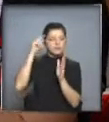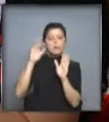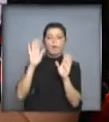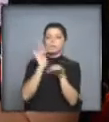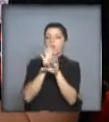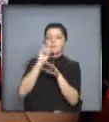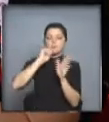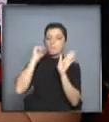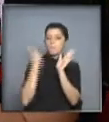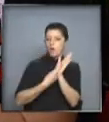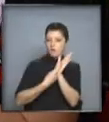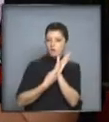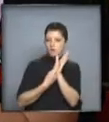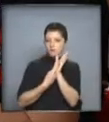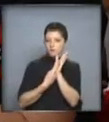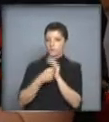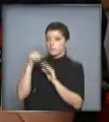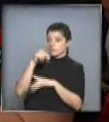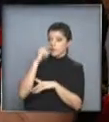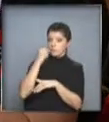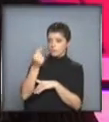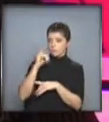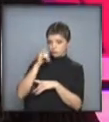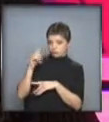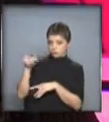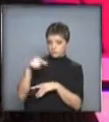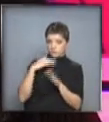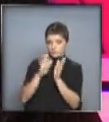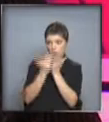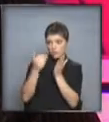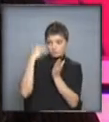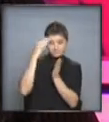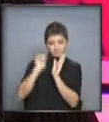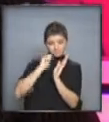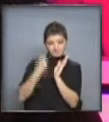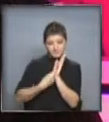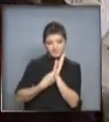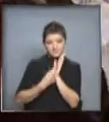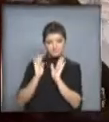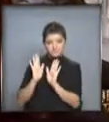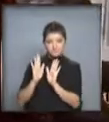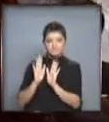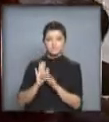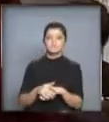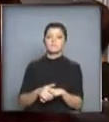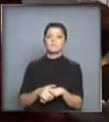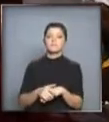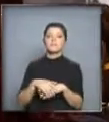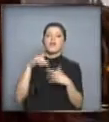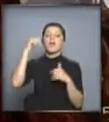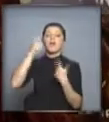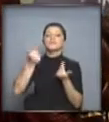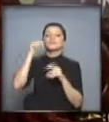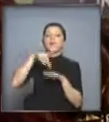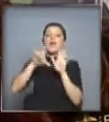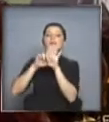que se tiene que bajar la impunidad. Es anticonstitucional, lo dijeron recién. Bueno, entonces, bajar la impunidad a los pibes de 16 años también es anticonstitucional. Vamos a dejar que las